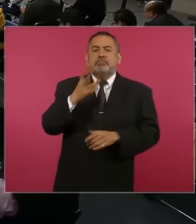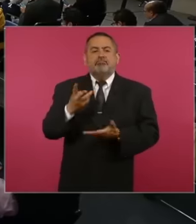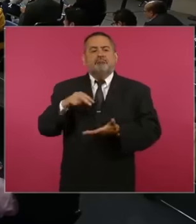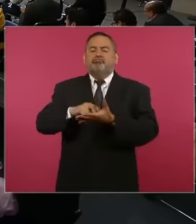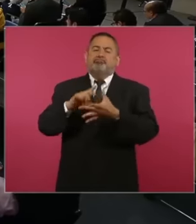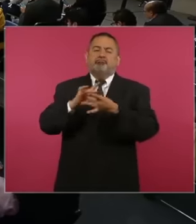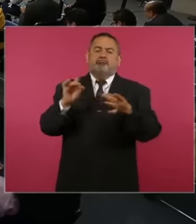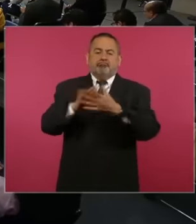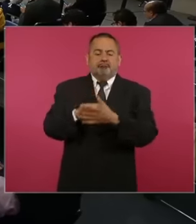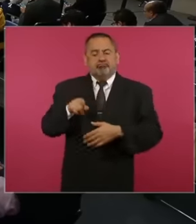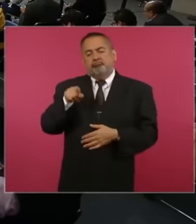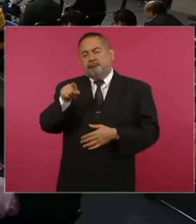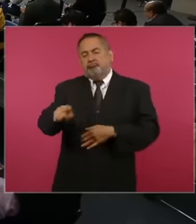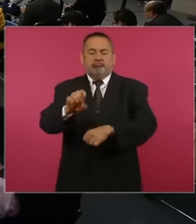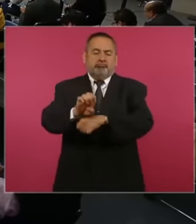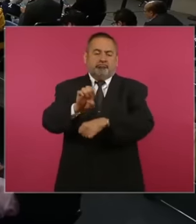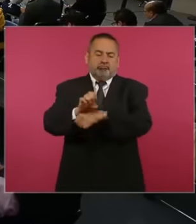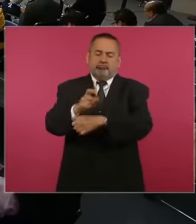de condena